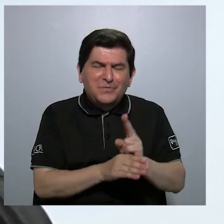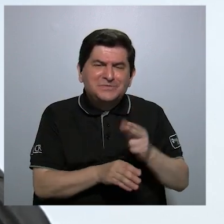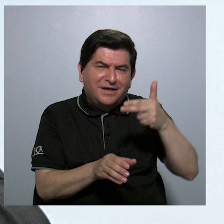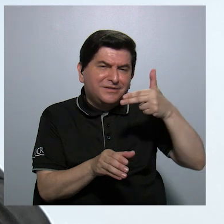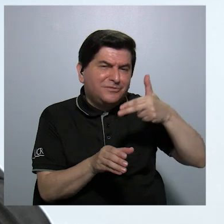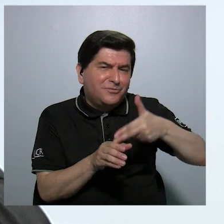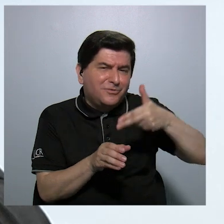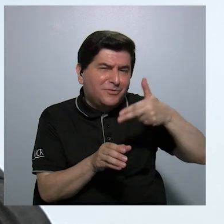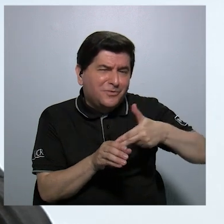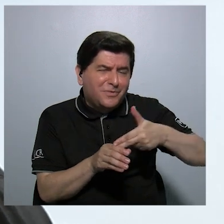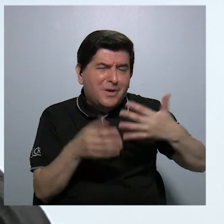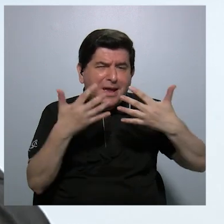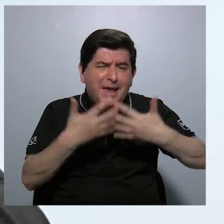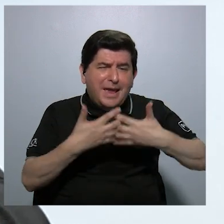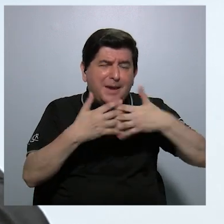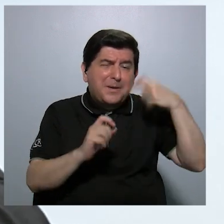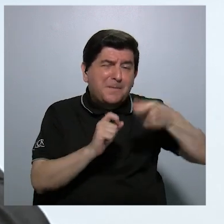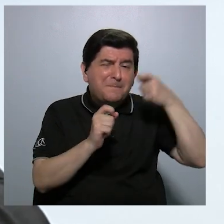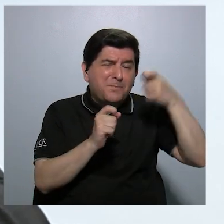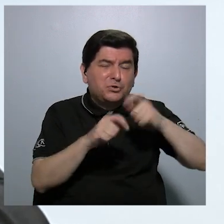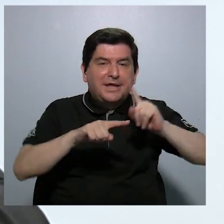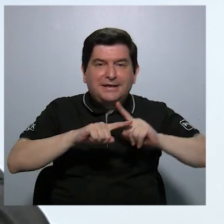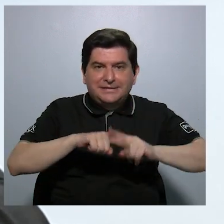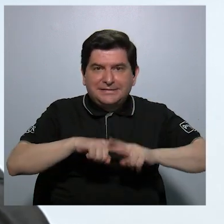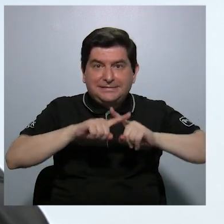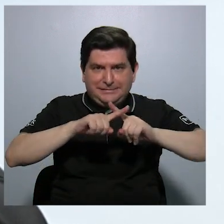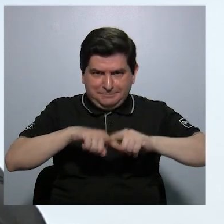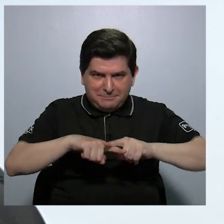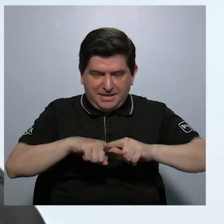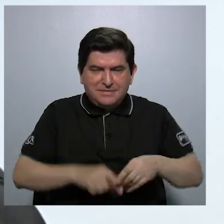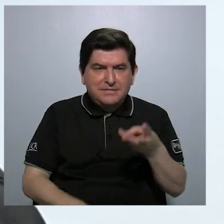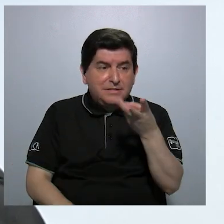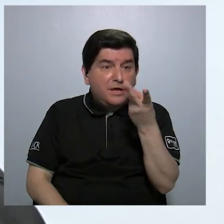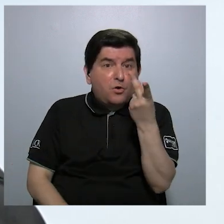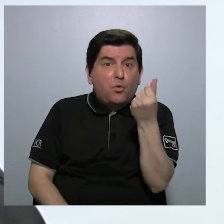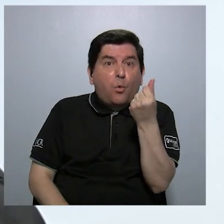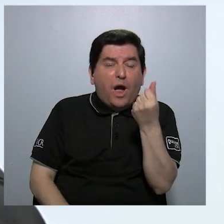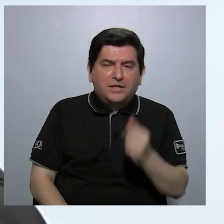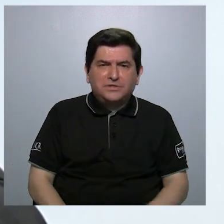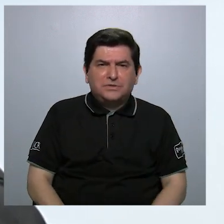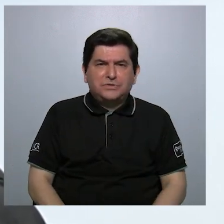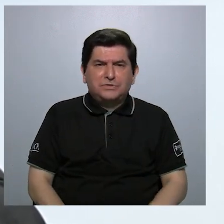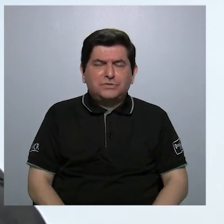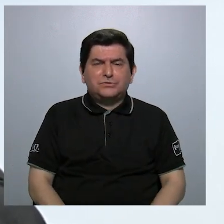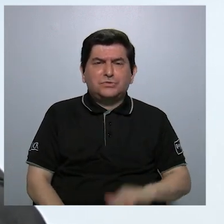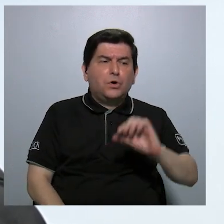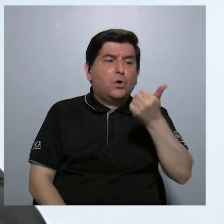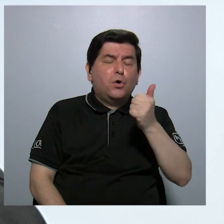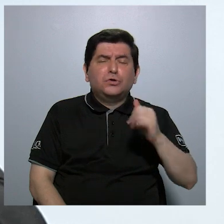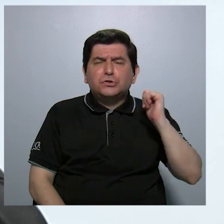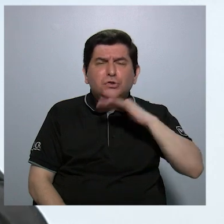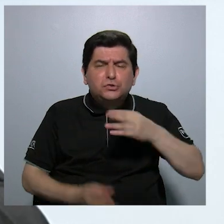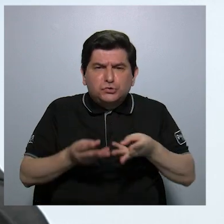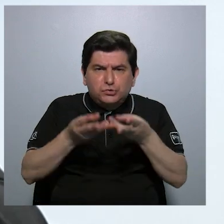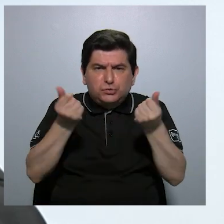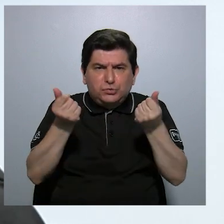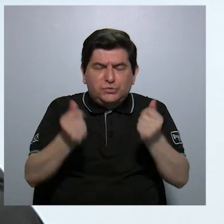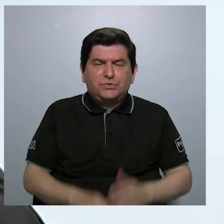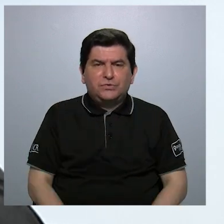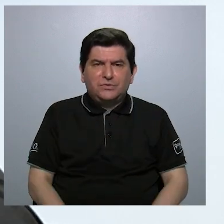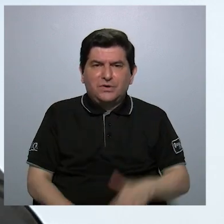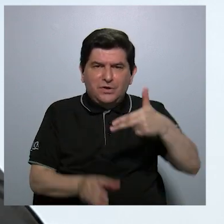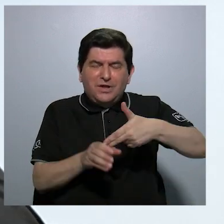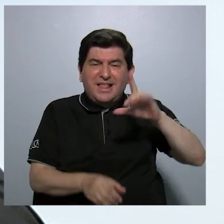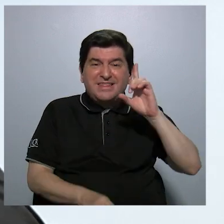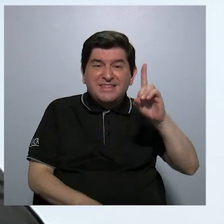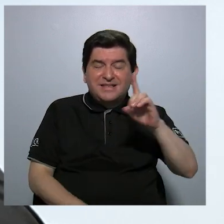el combustible en un motor específico nos va a determinar qué tantos más contaminantes vamos a producir. El diésel